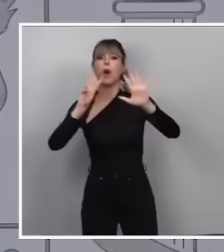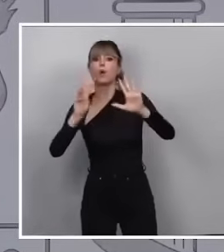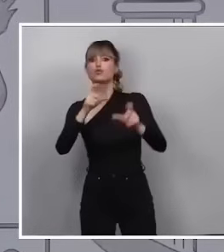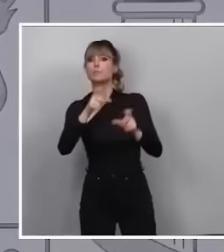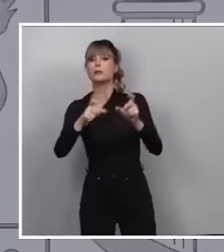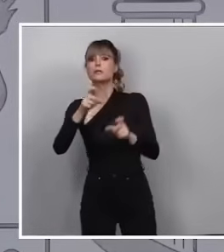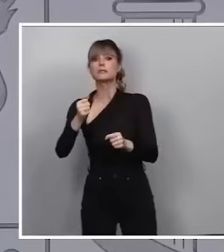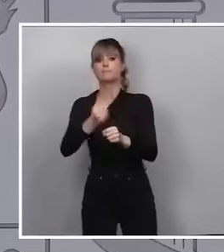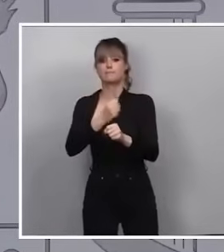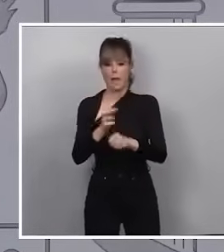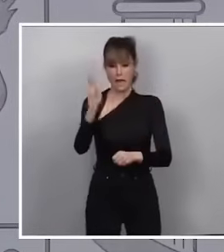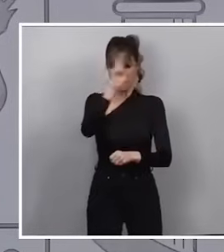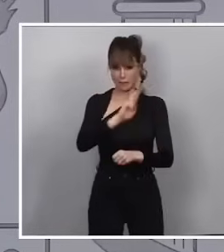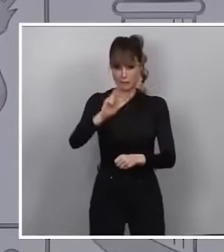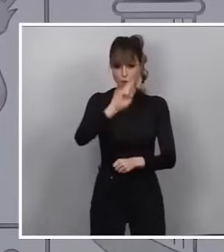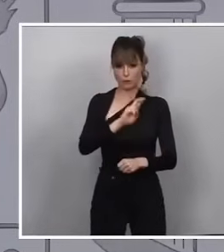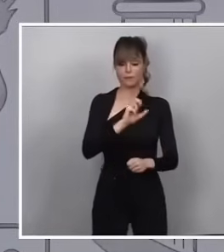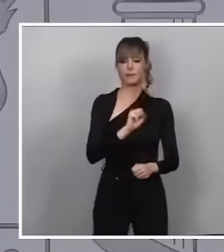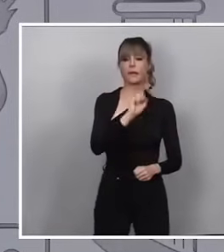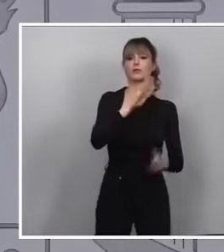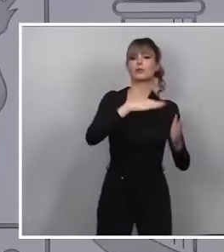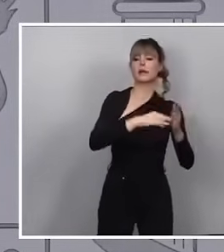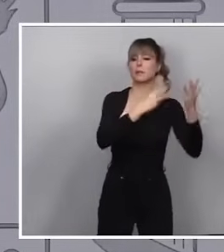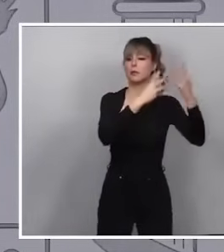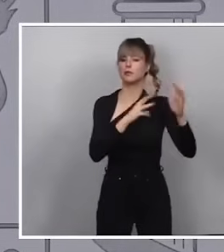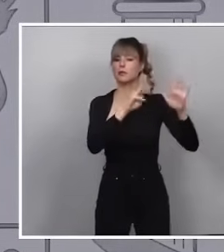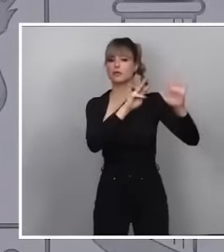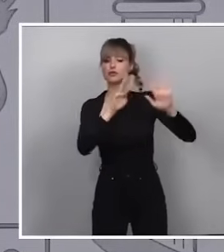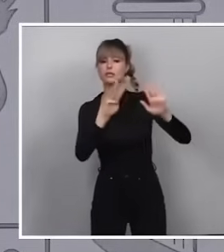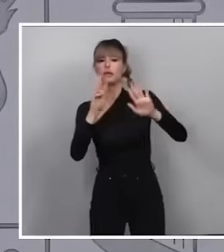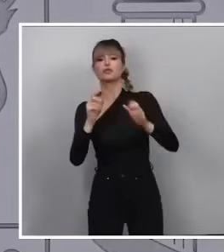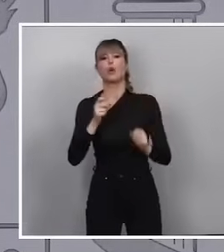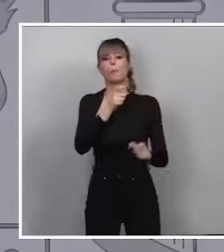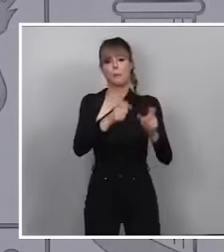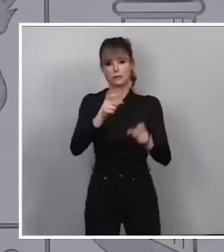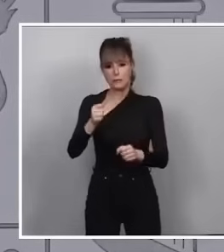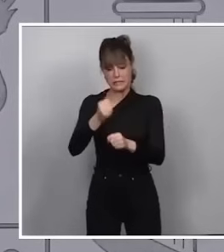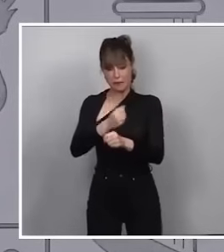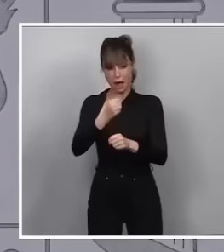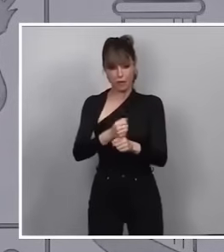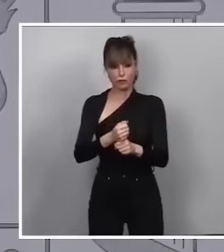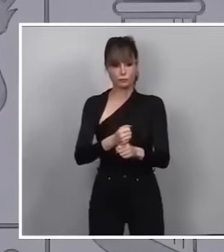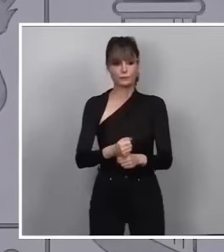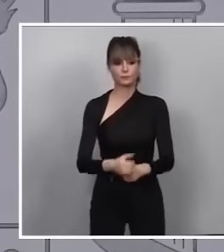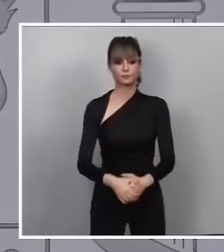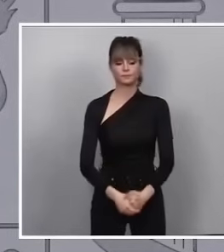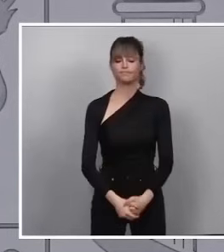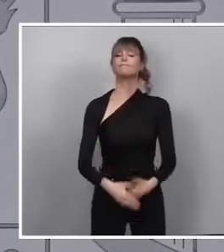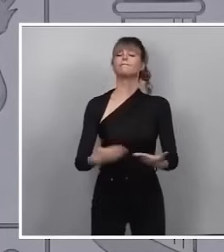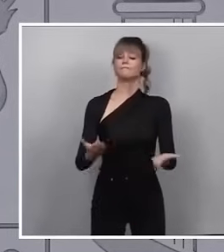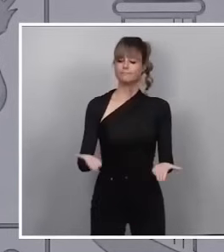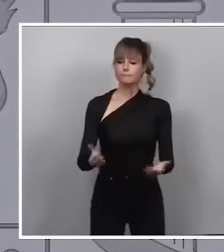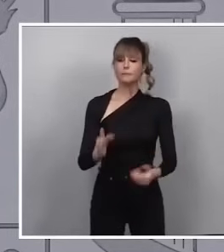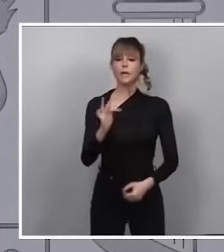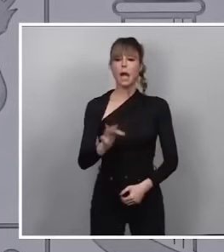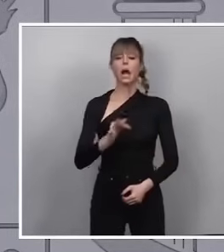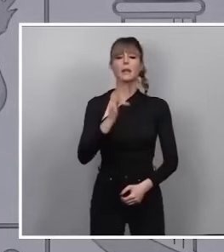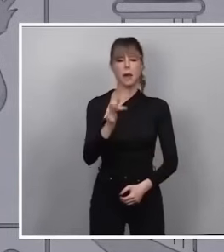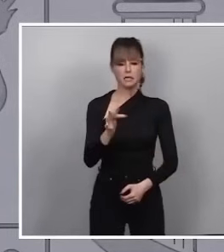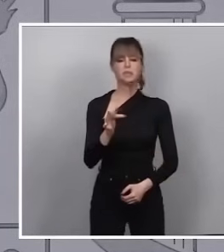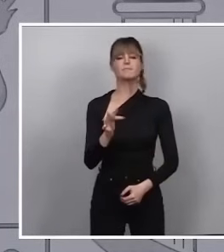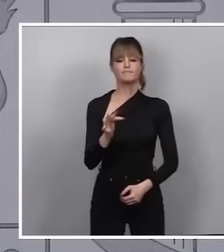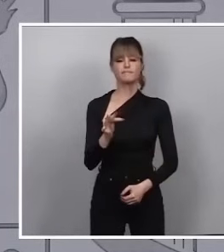efectivos repito 14898 efectivos que han sido a su vez